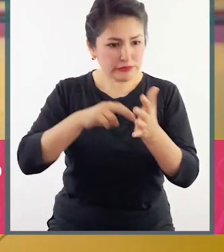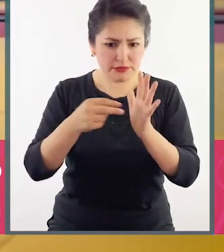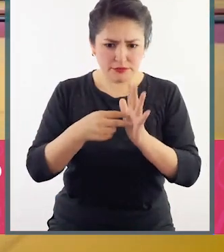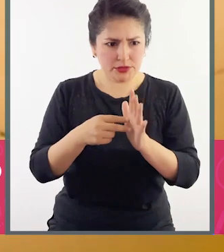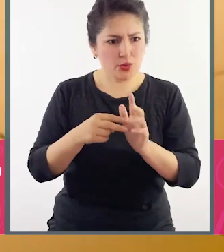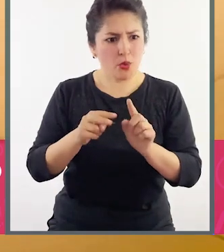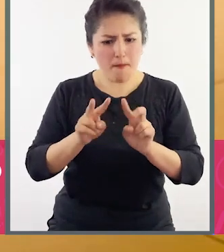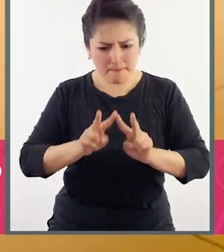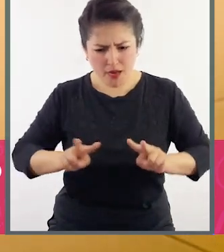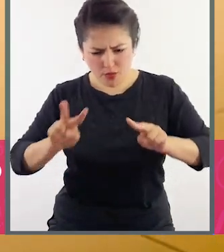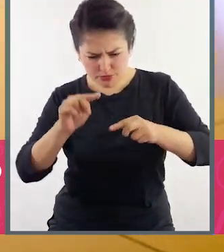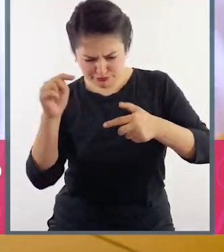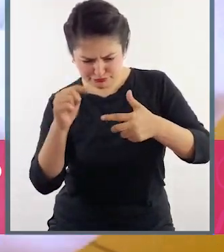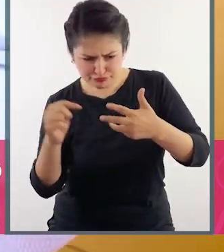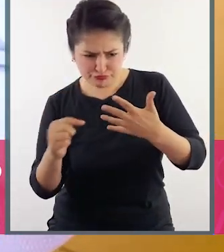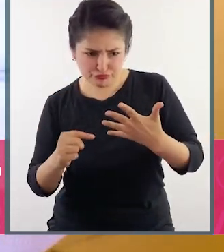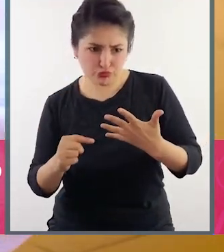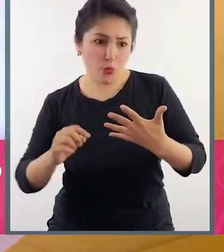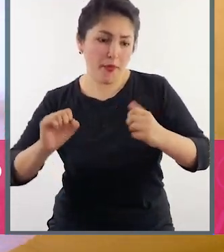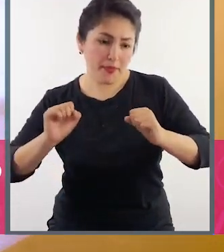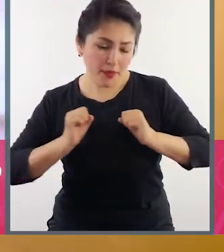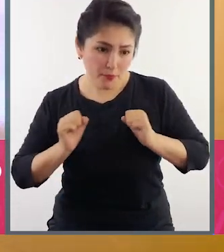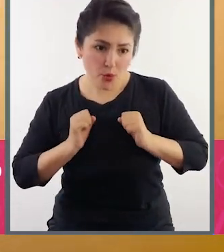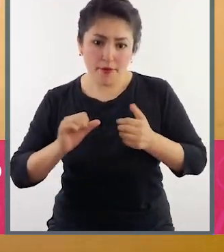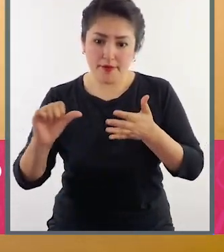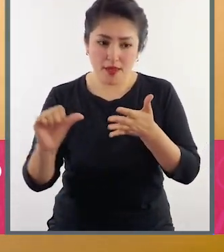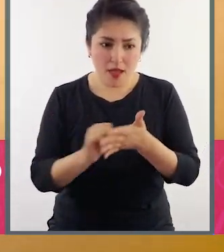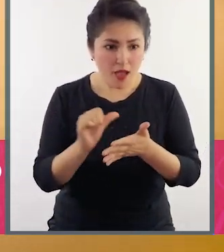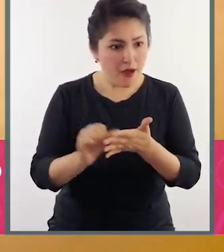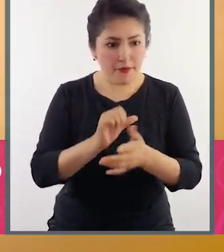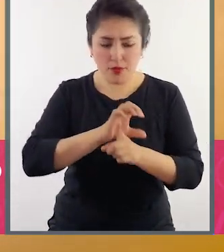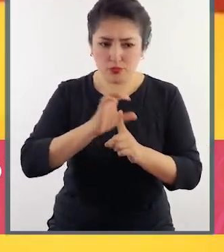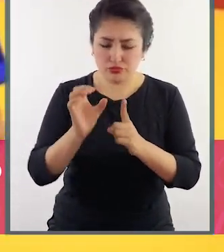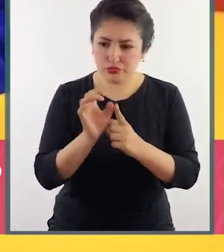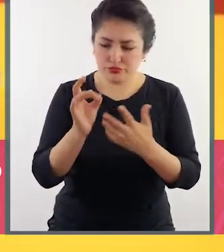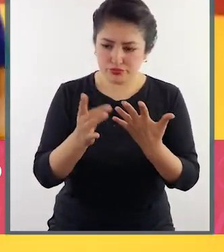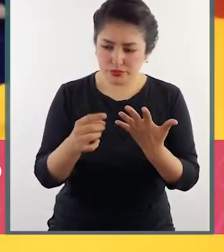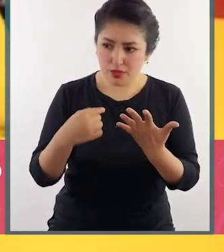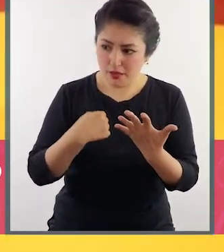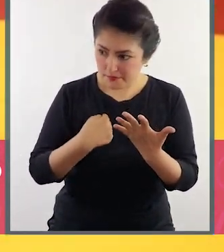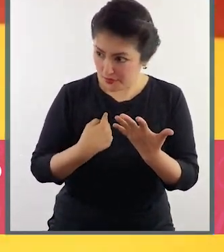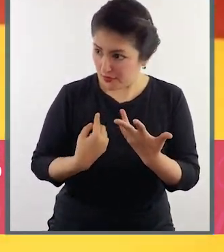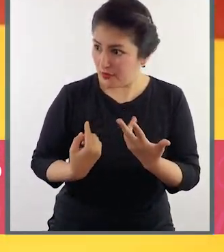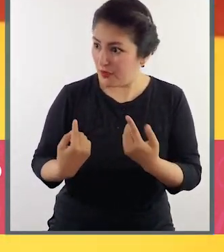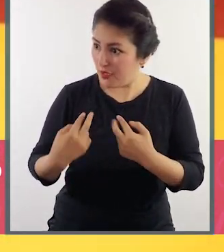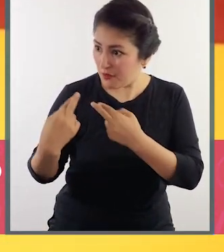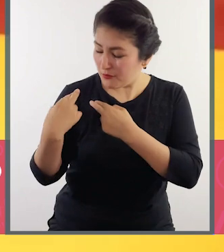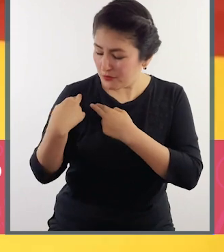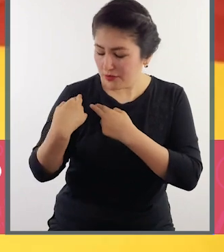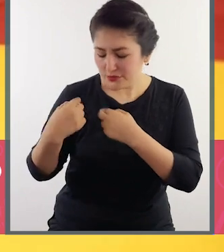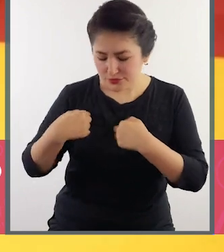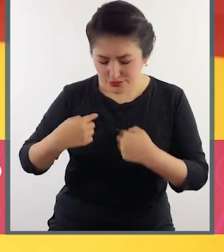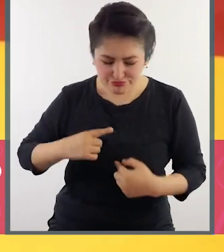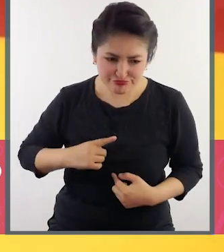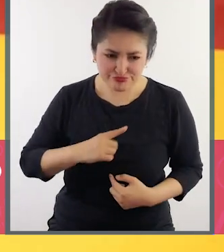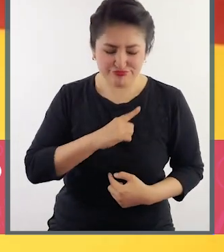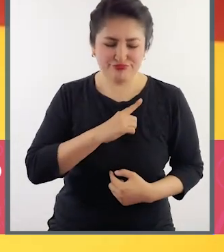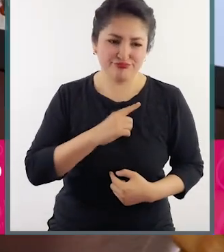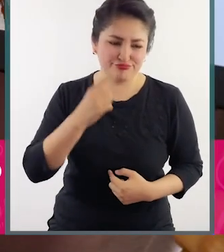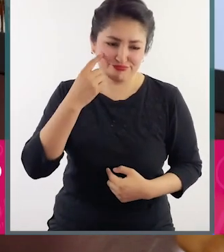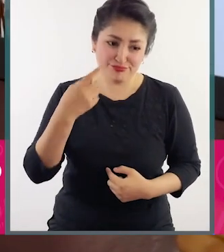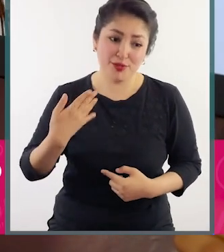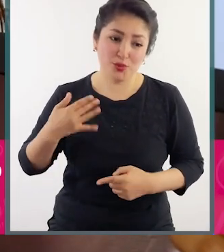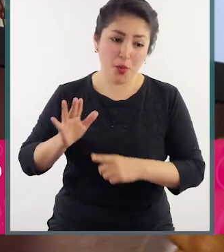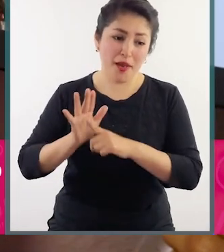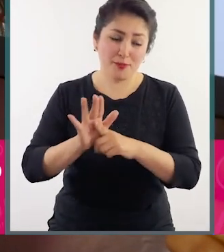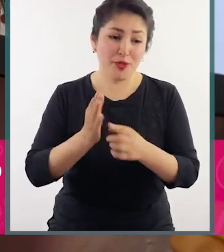muchos valores que define el deporte, la cultura, el arte, y es un honor de verdad estar aquí para poder